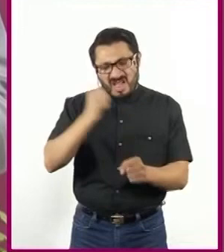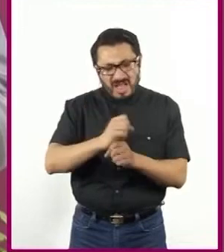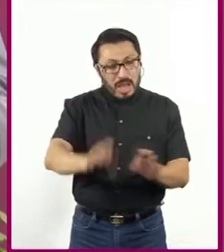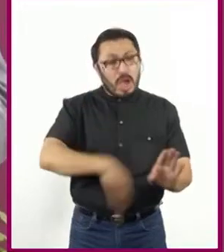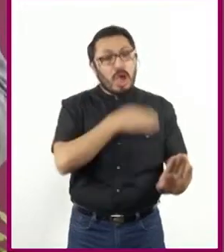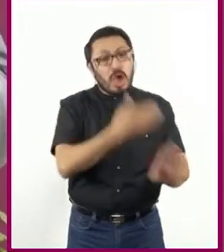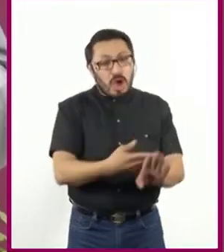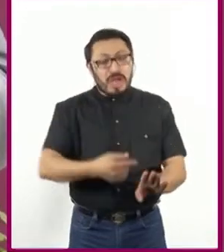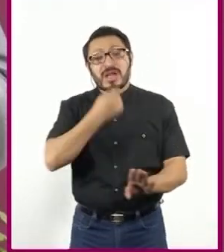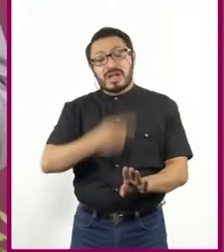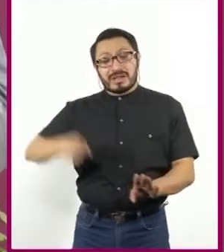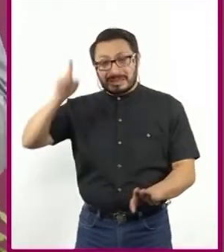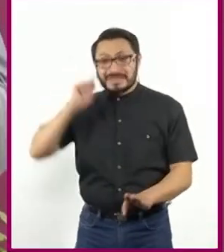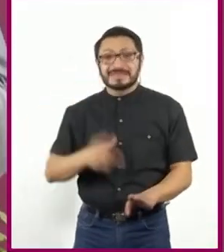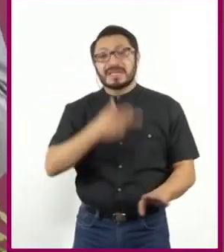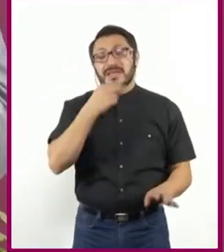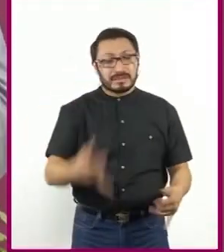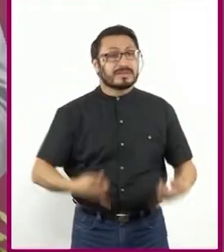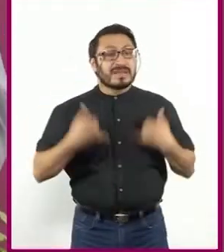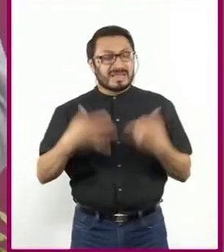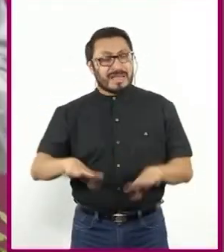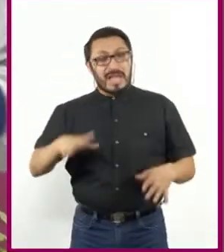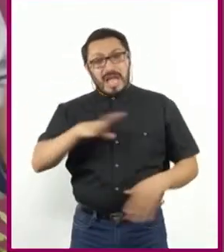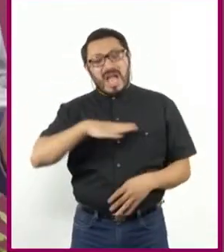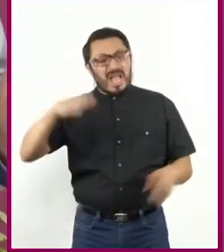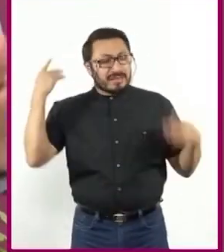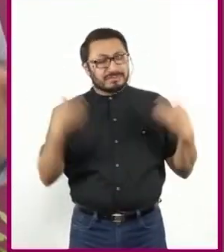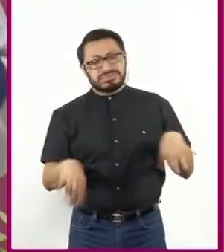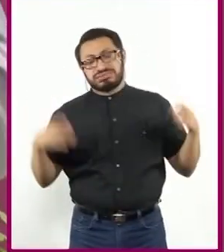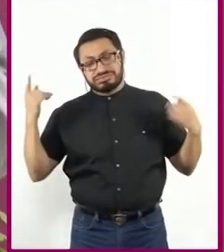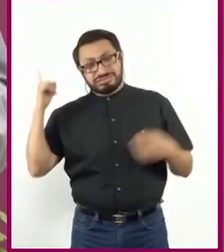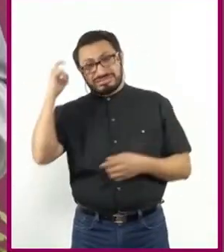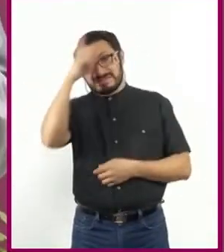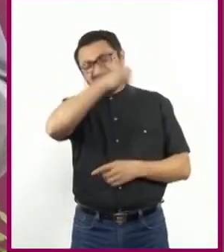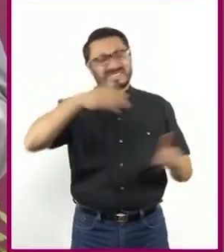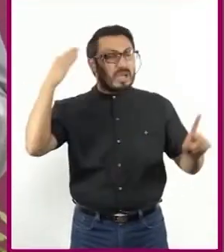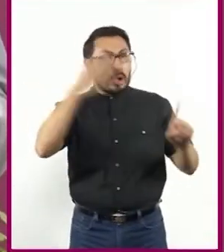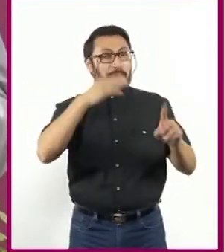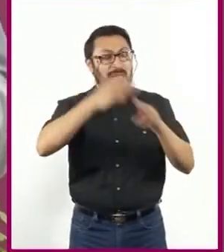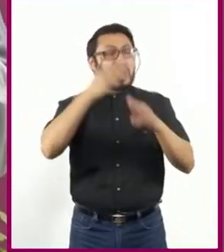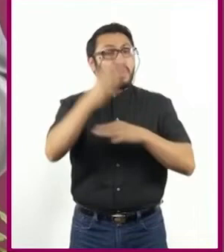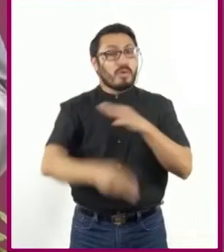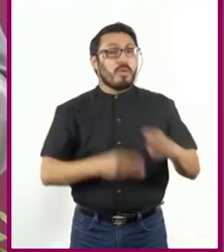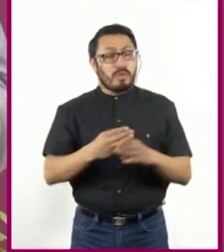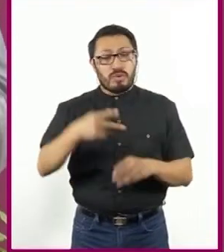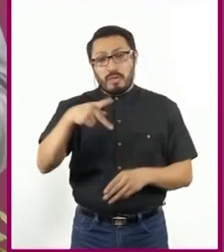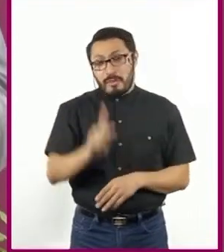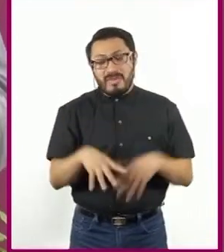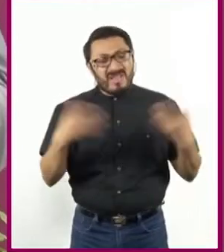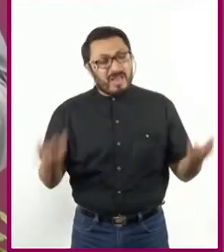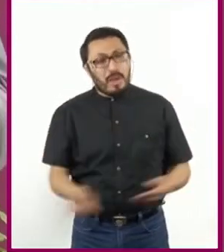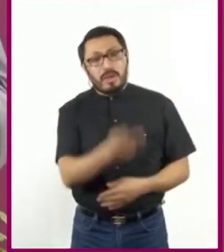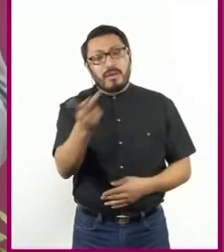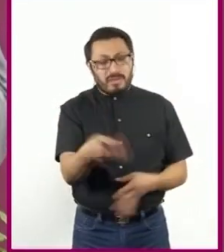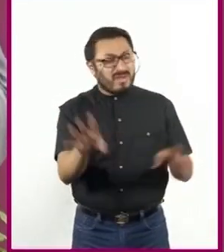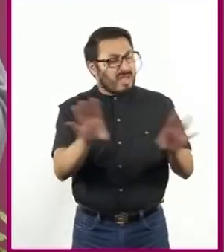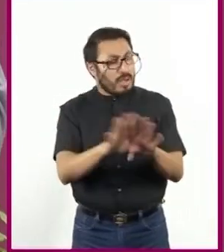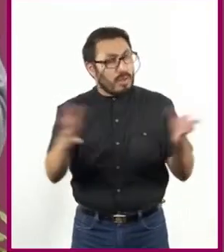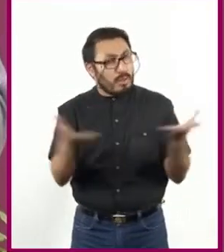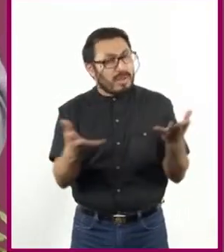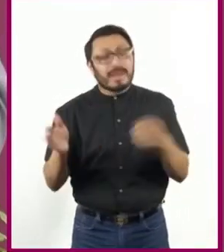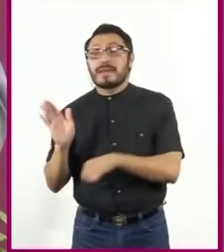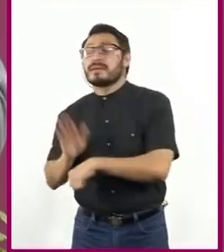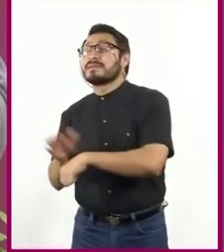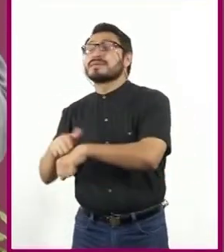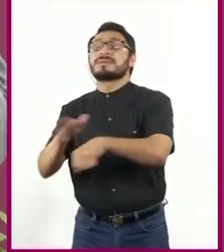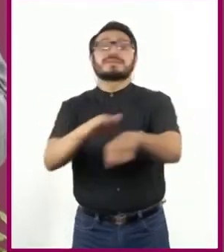niños y adolescentes, es un reto a nivel mundial. La pregunta es, ¿cómo hacer para convocar a todas